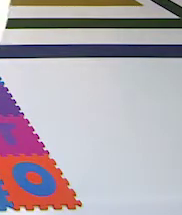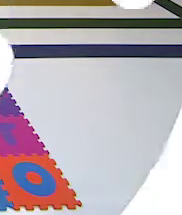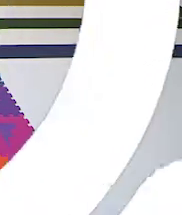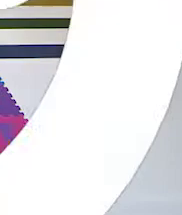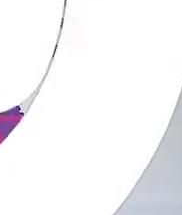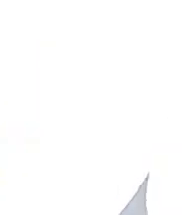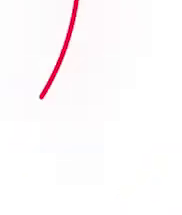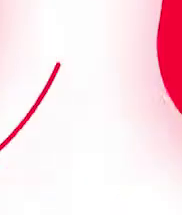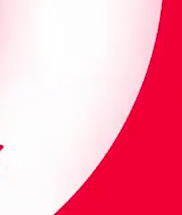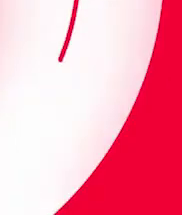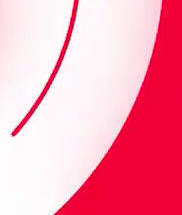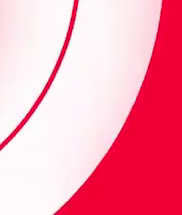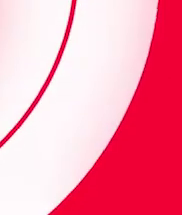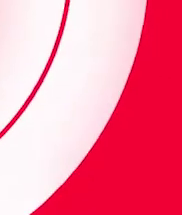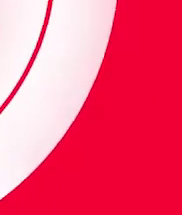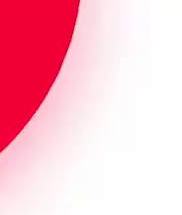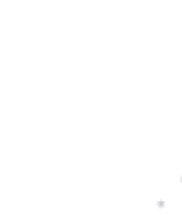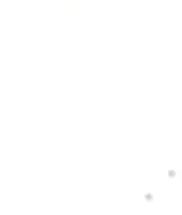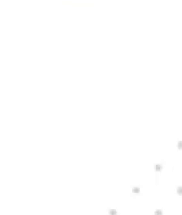tú puedes